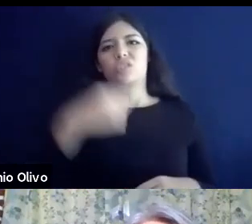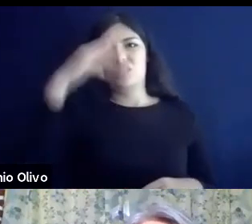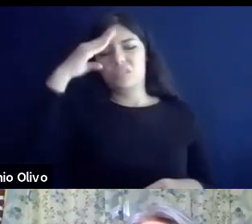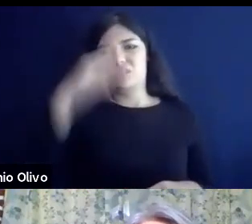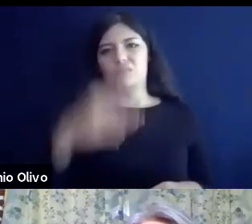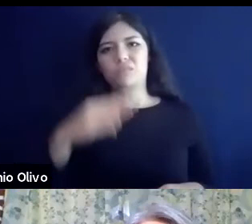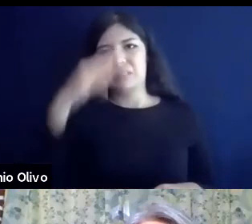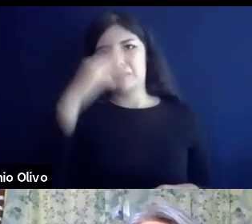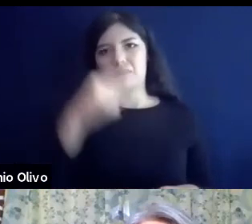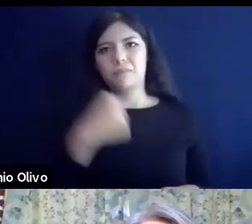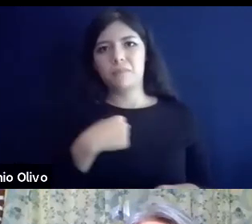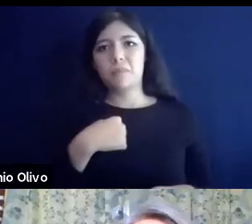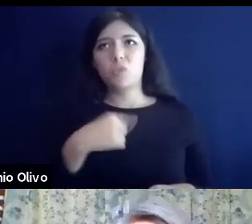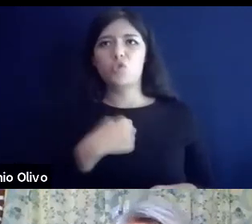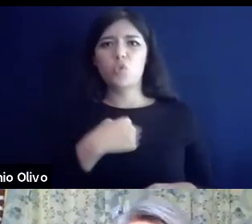falsa esperanza.